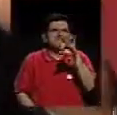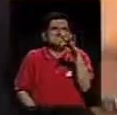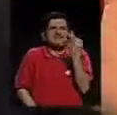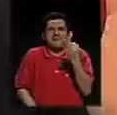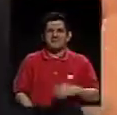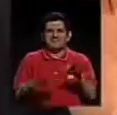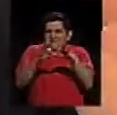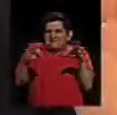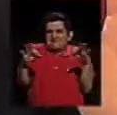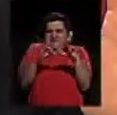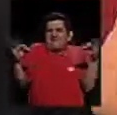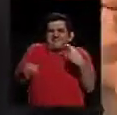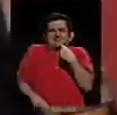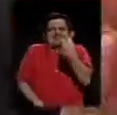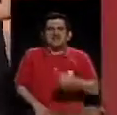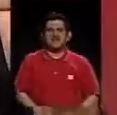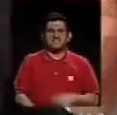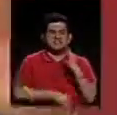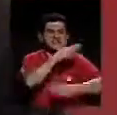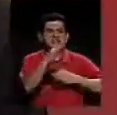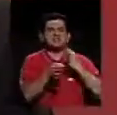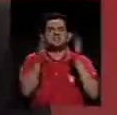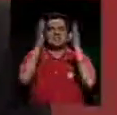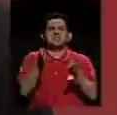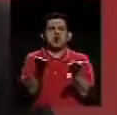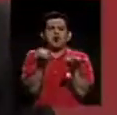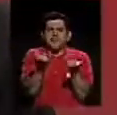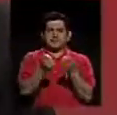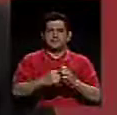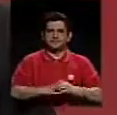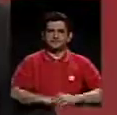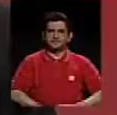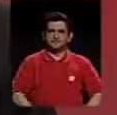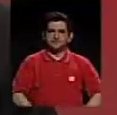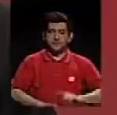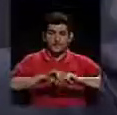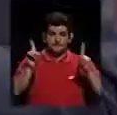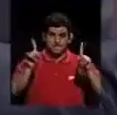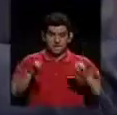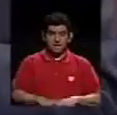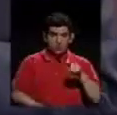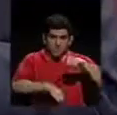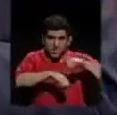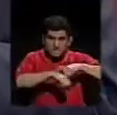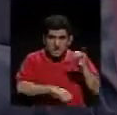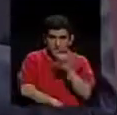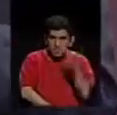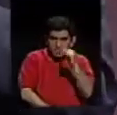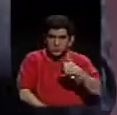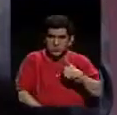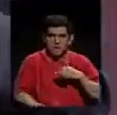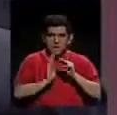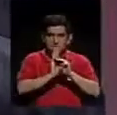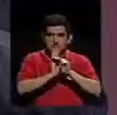un eslogan para decir qué tipo de magistrado queremos. Pero claro, ahí viene también un